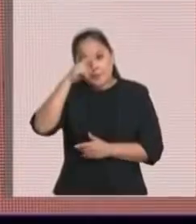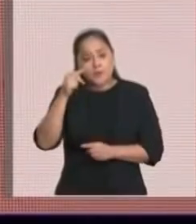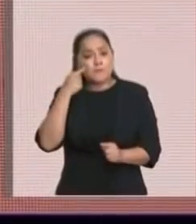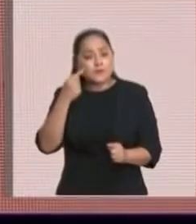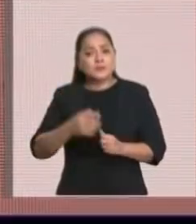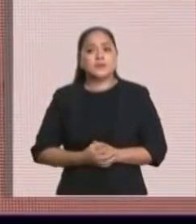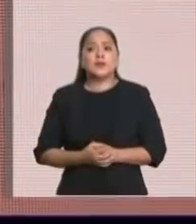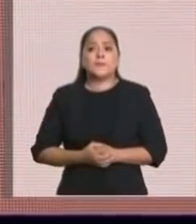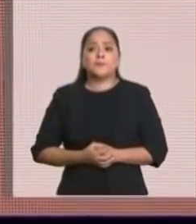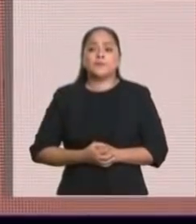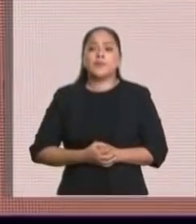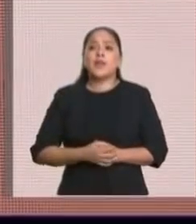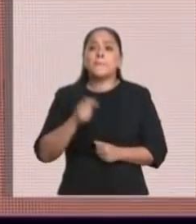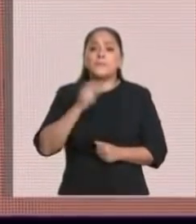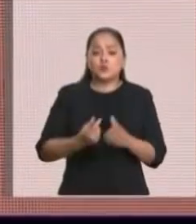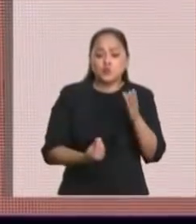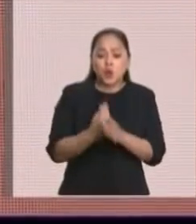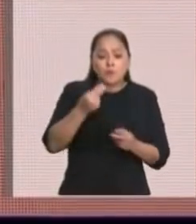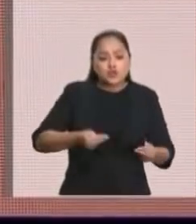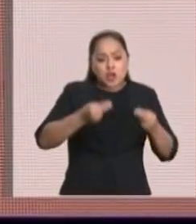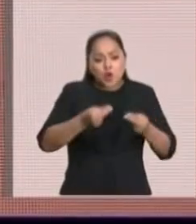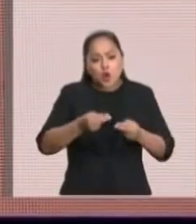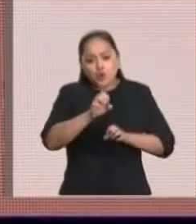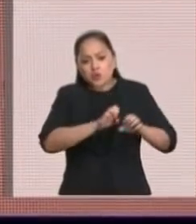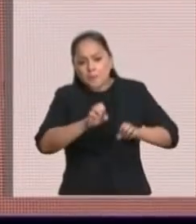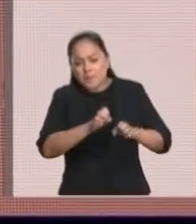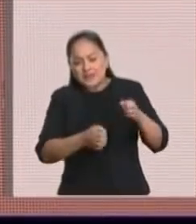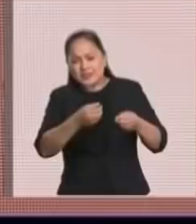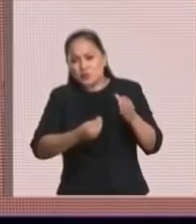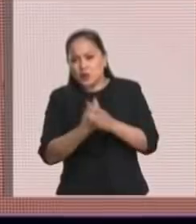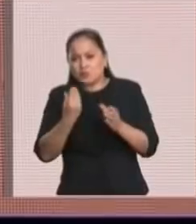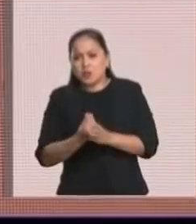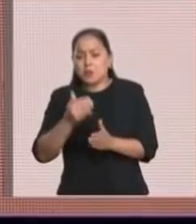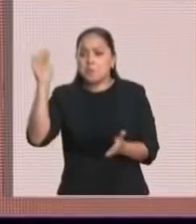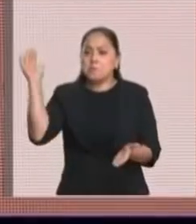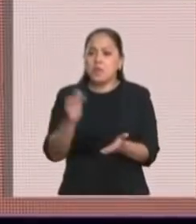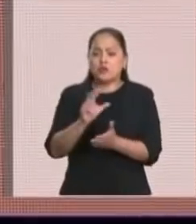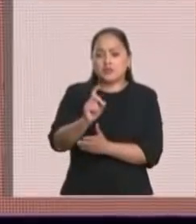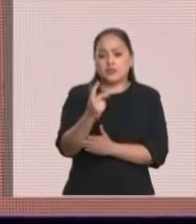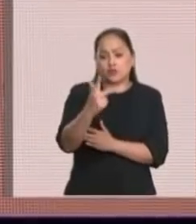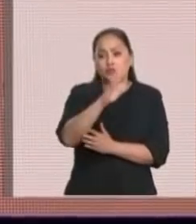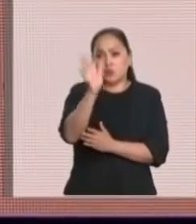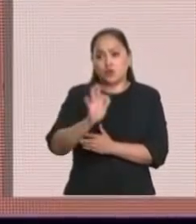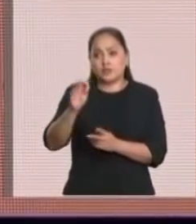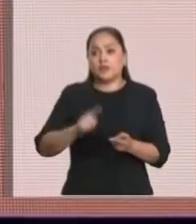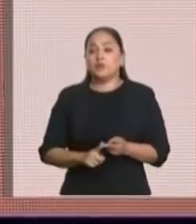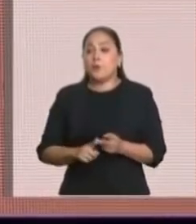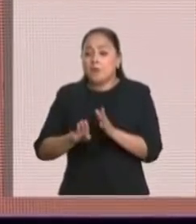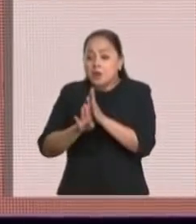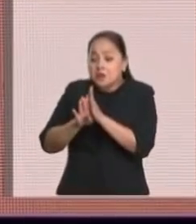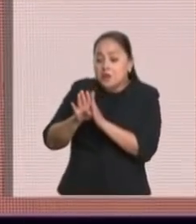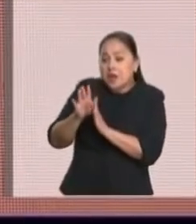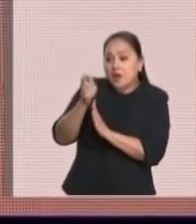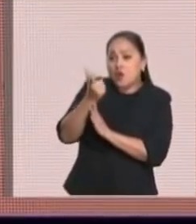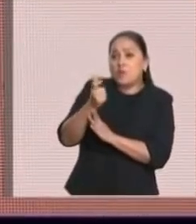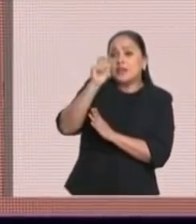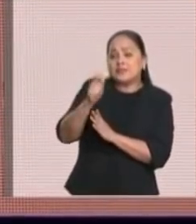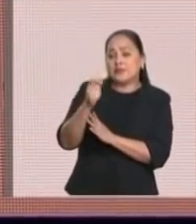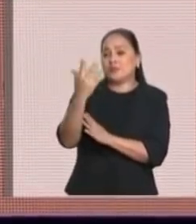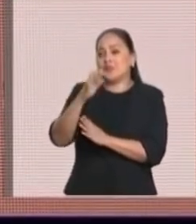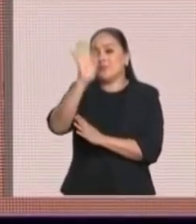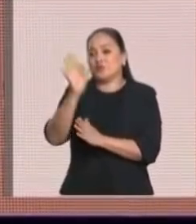Y no podía faltar el candidato frentista. El crecimiento económico fue la mitad de lo que fue a nivel